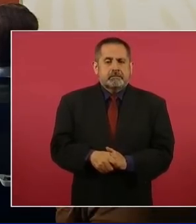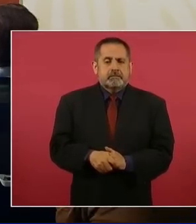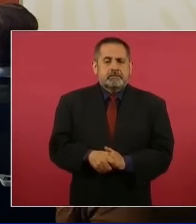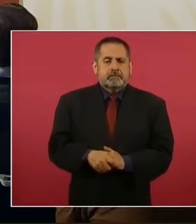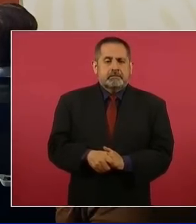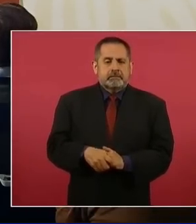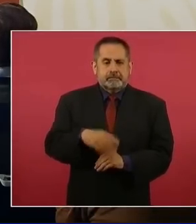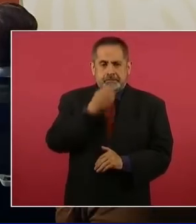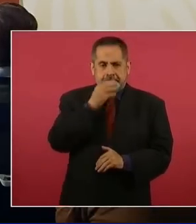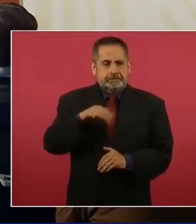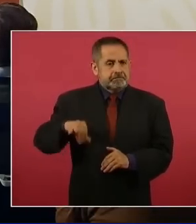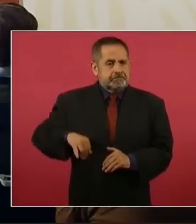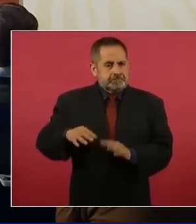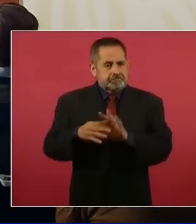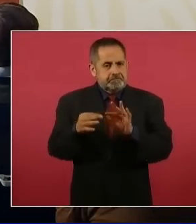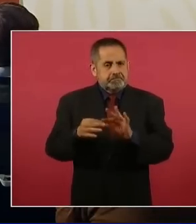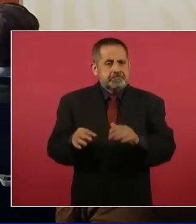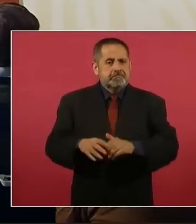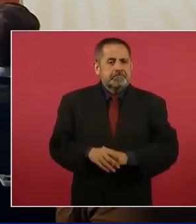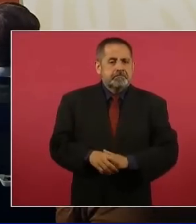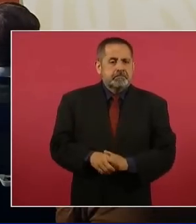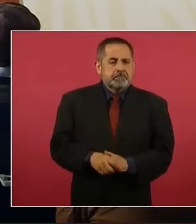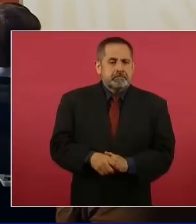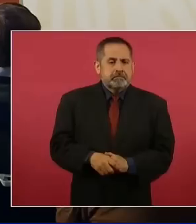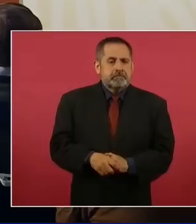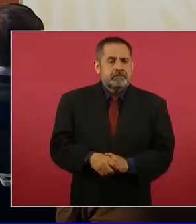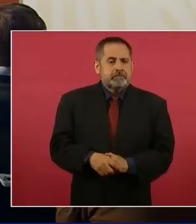Y es interesante.